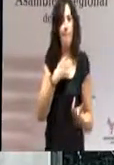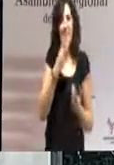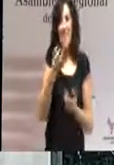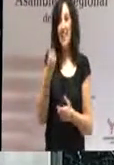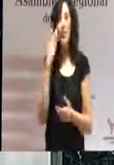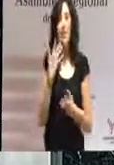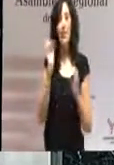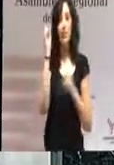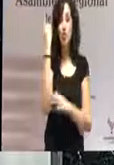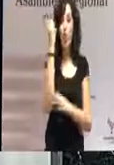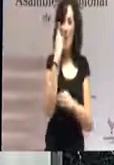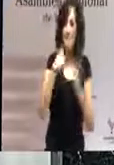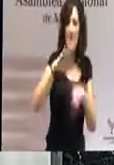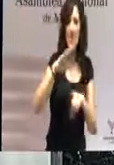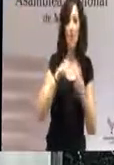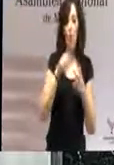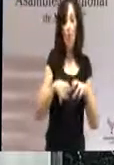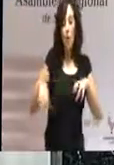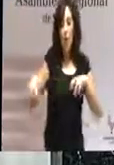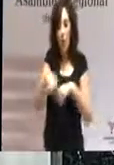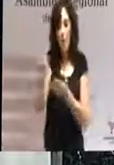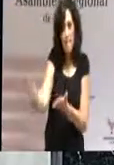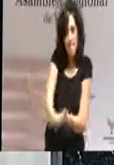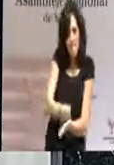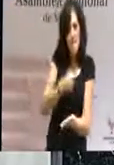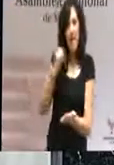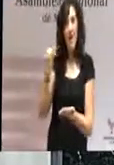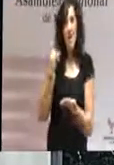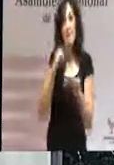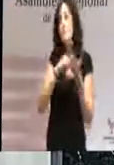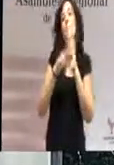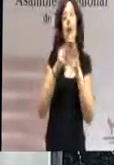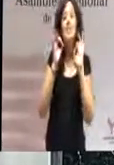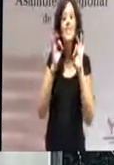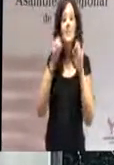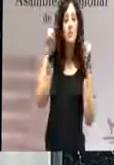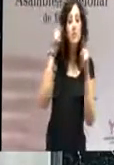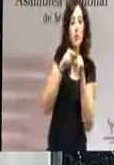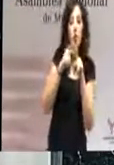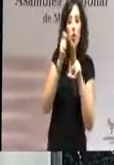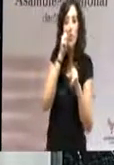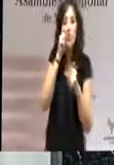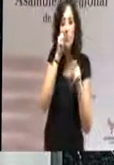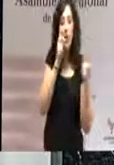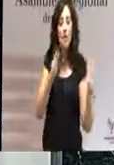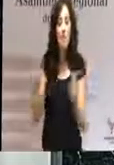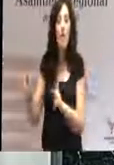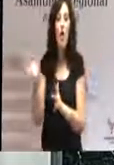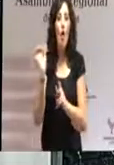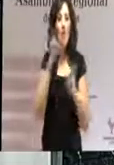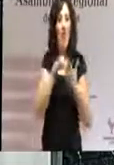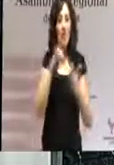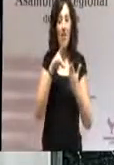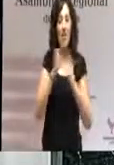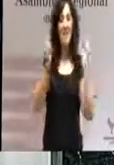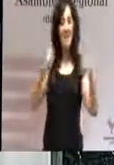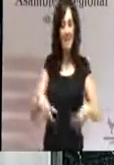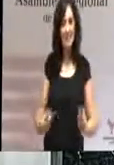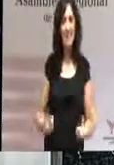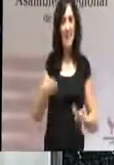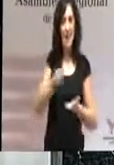región con grandes urbanizaciones vacías, sin un plan destinado al turismo residencial o de calidad, una región con